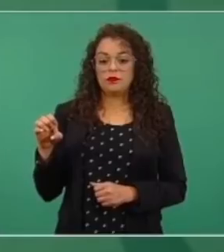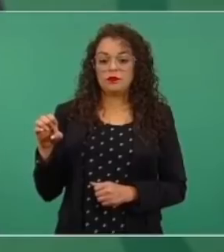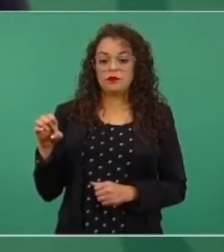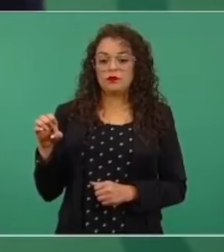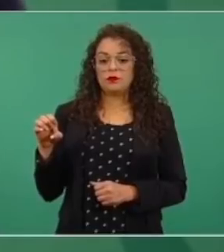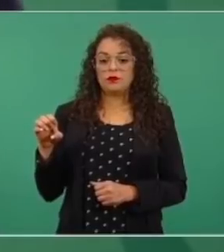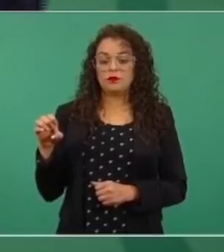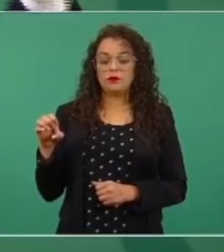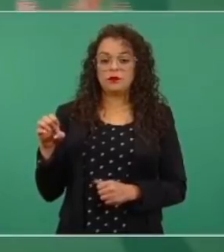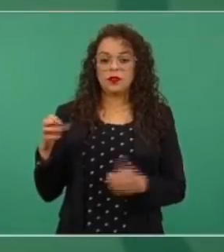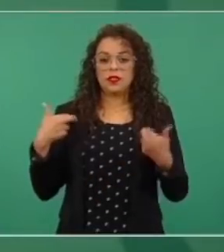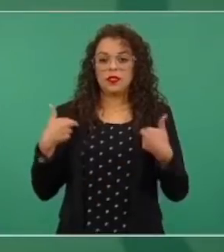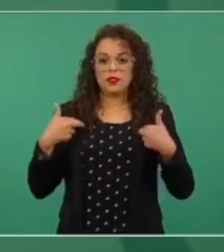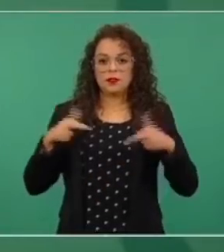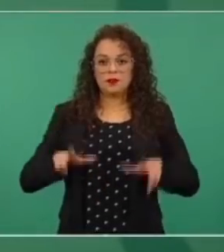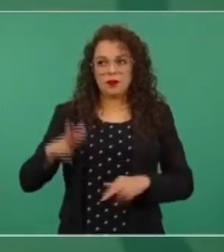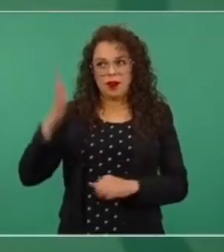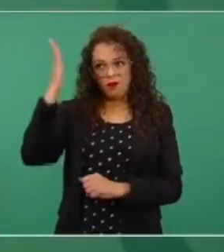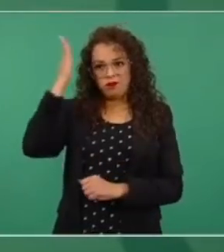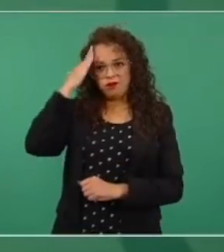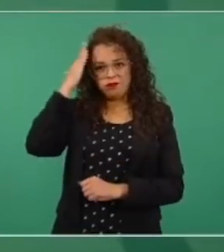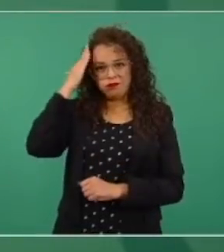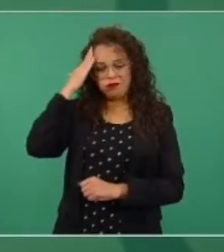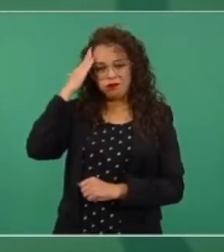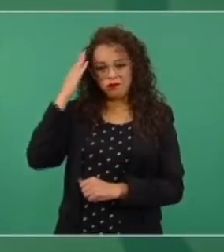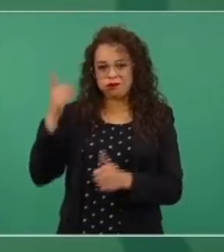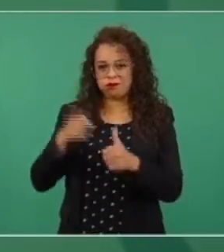del principal representante